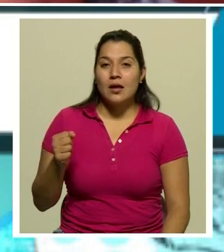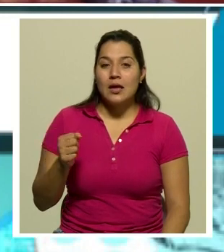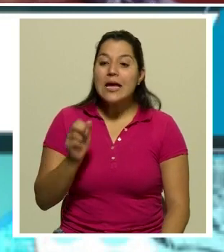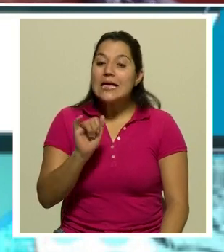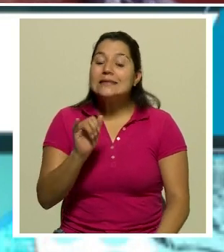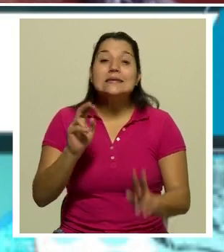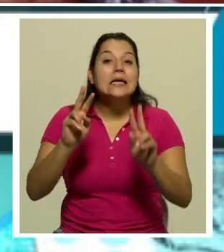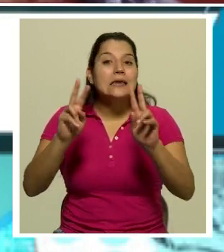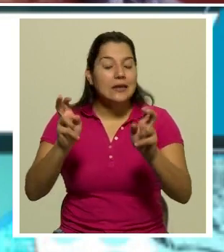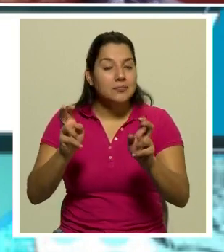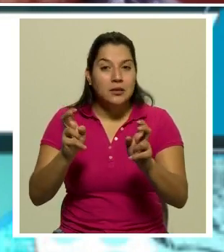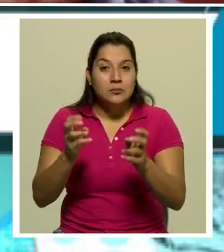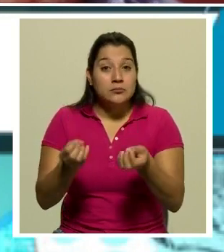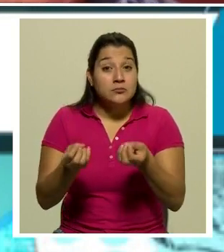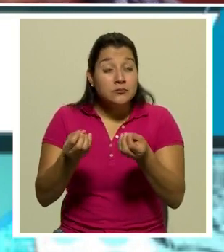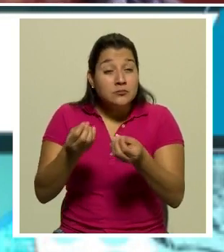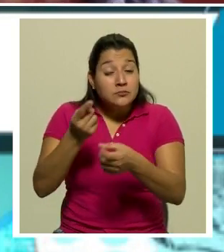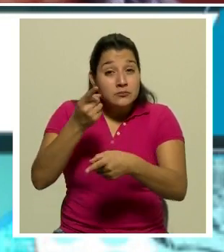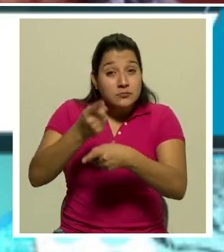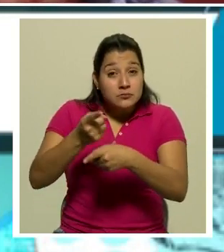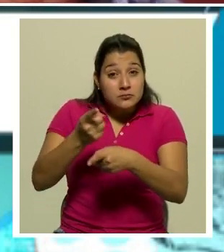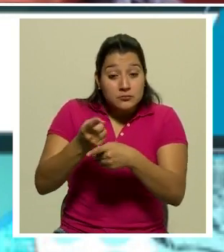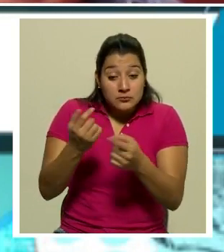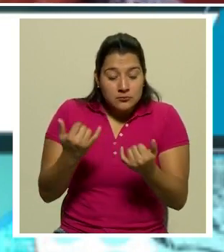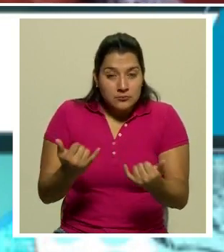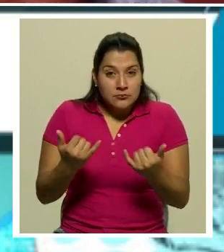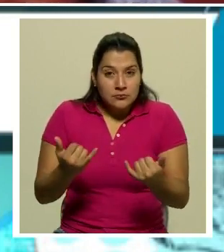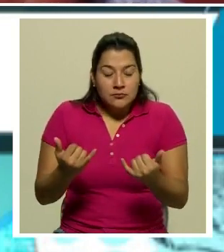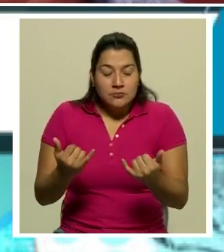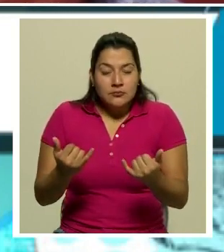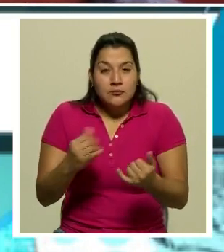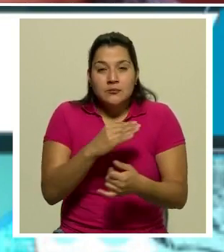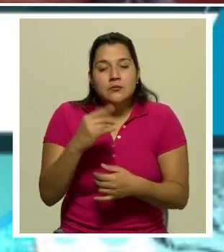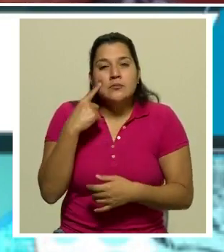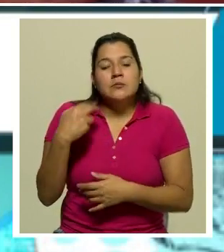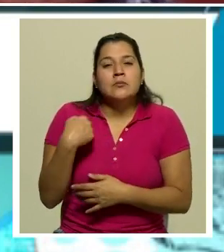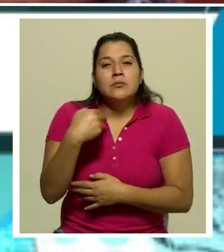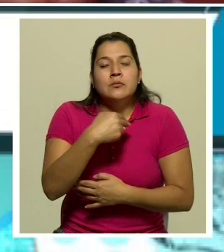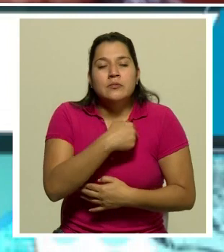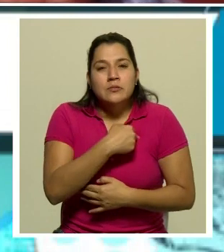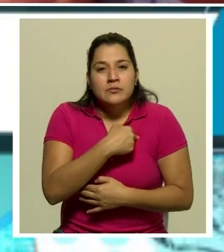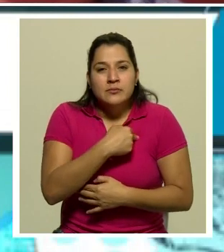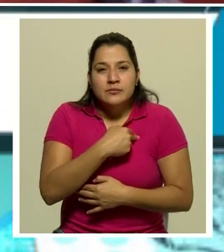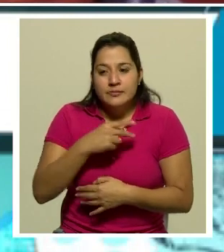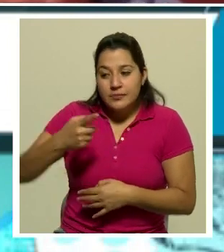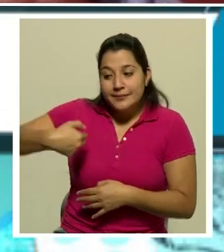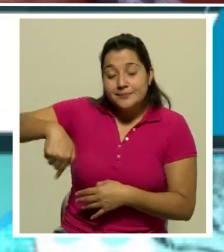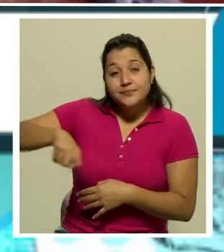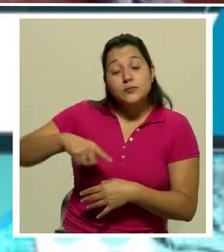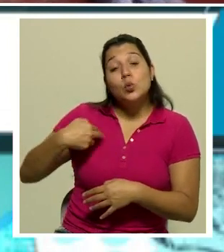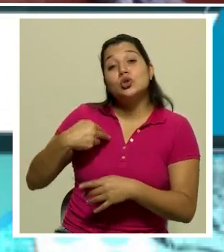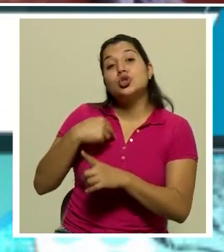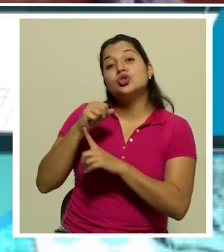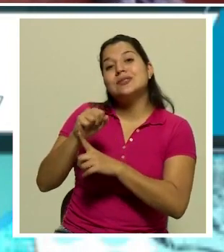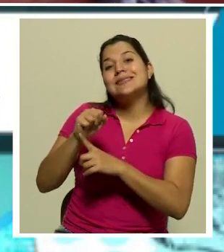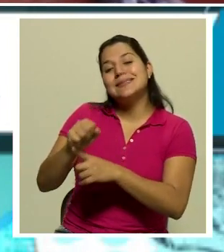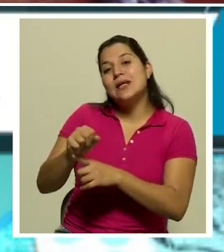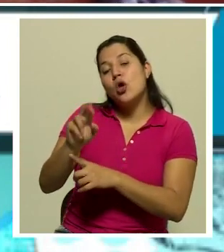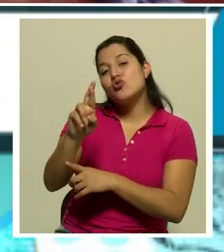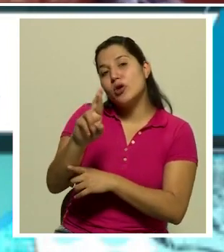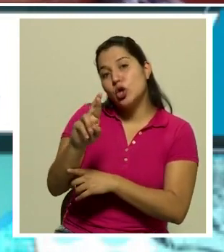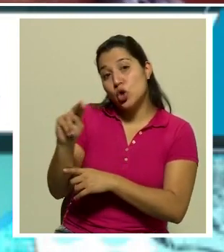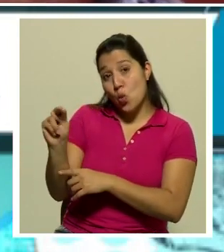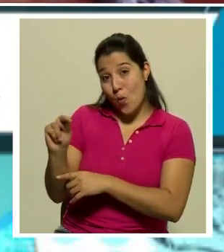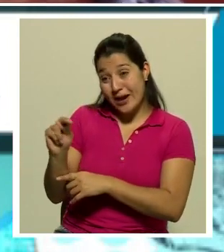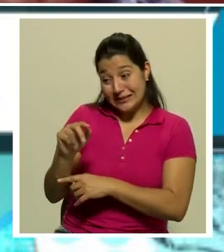muy propicio, es de actualidad, y para nosotros en la Confederación Rerum Novarum esta crisis